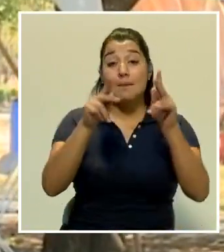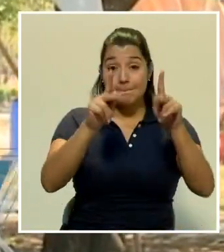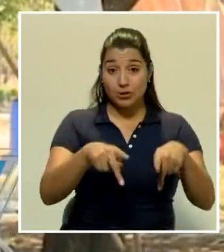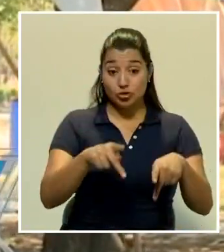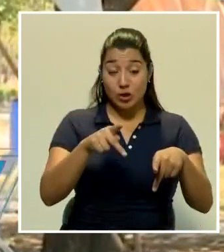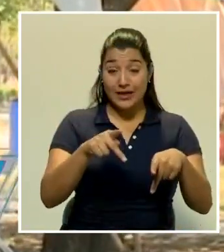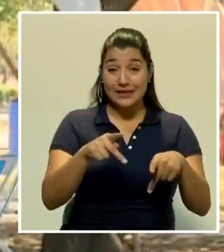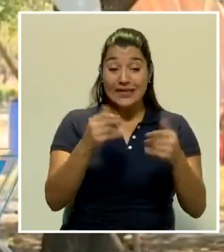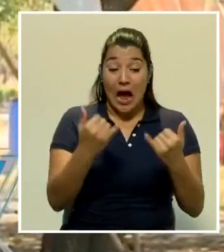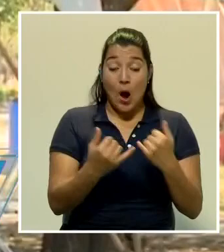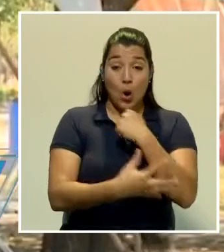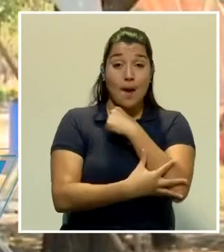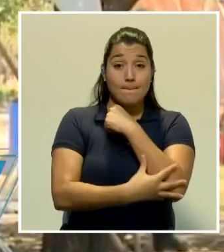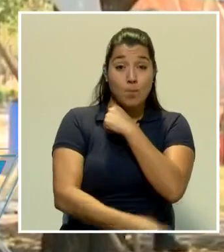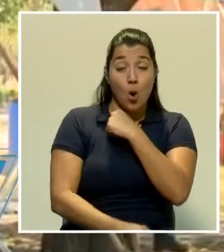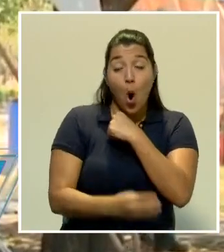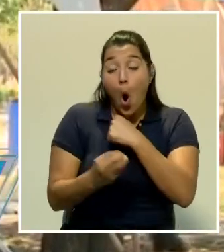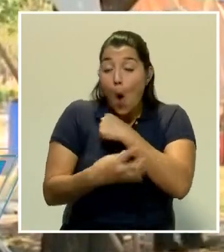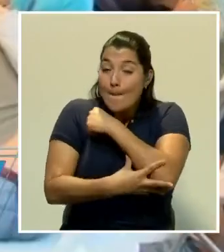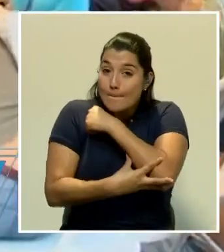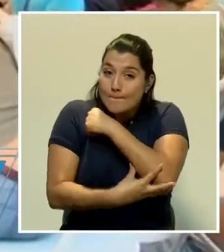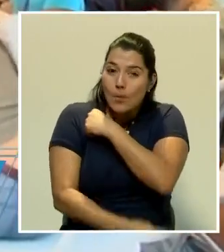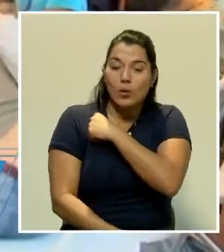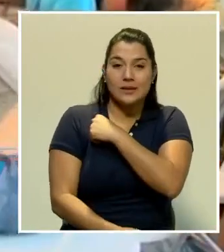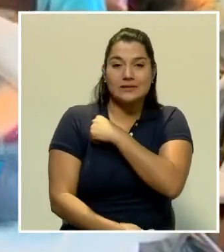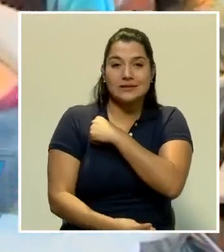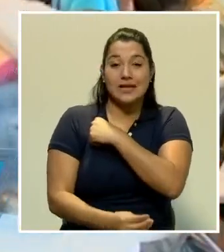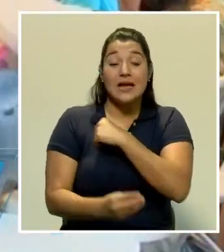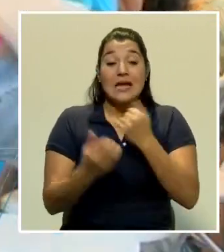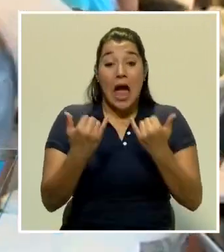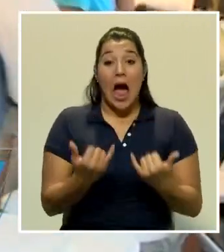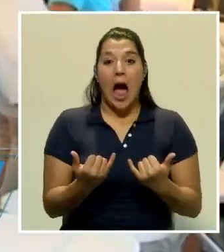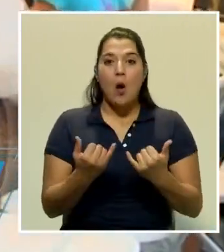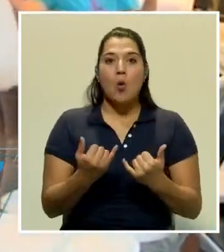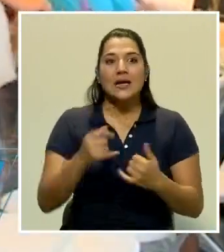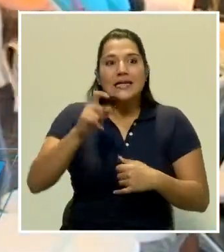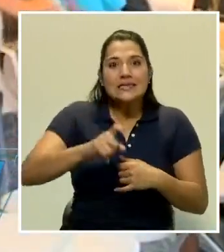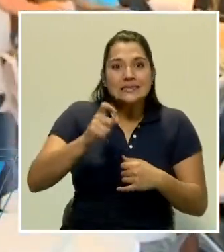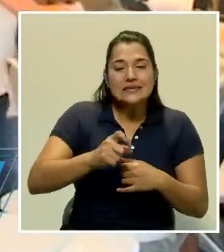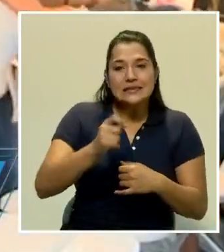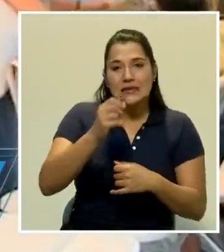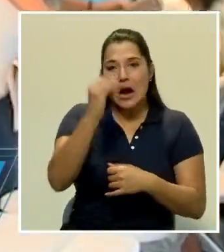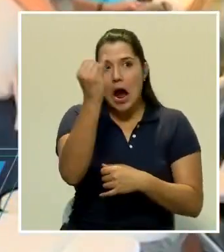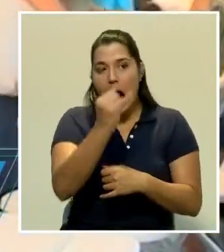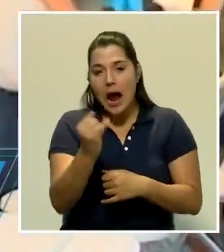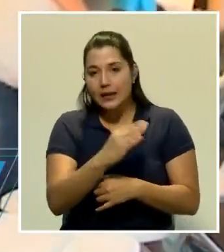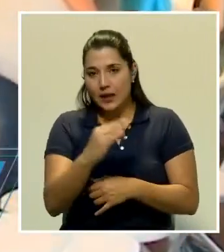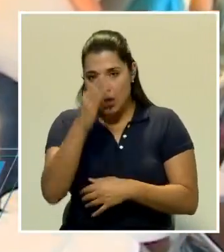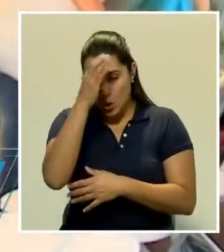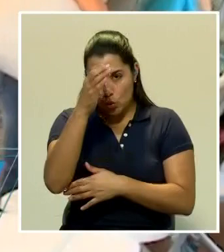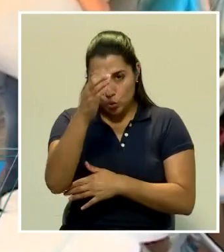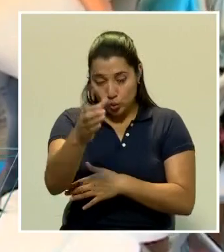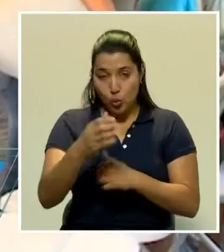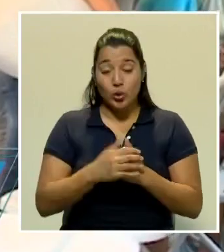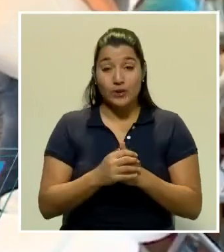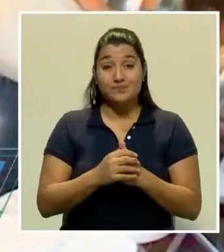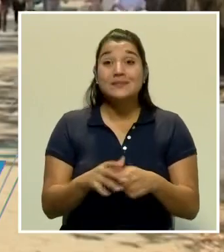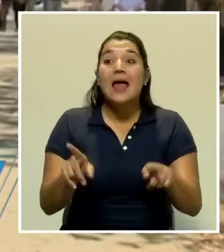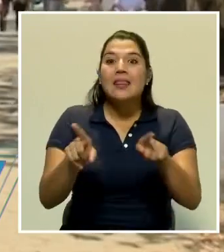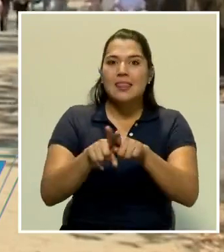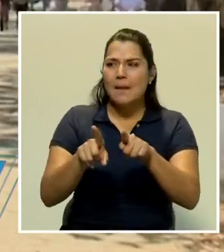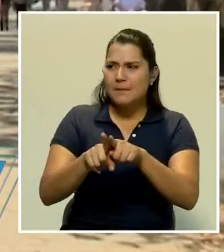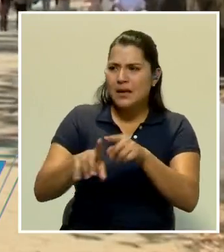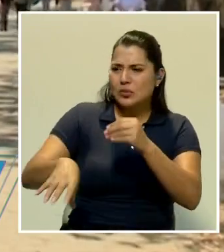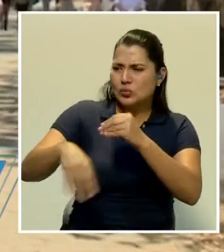personas en condición de pobreza o pobreza extrema que viven del arte y la cultura. A esta noble causa se sumarán